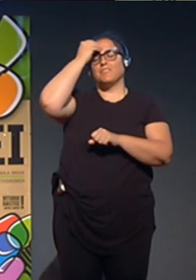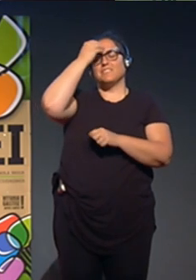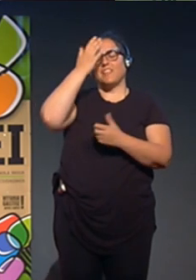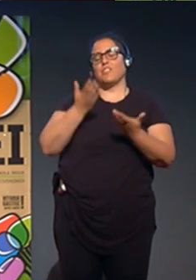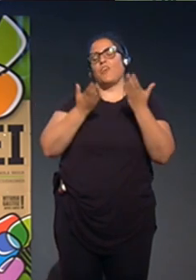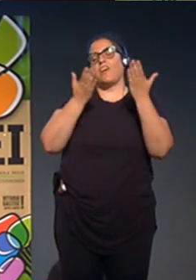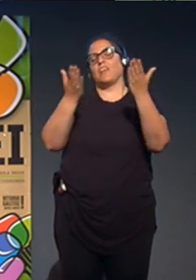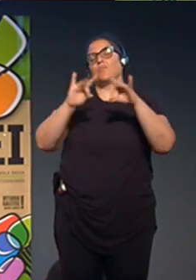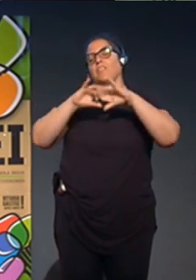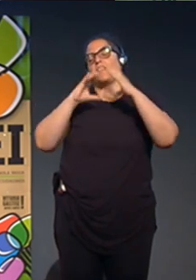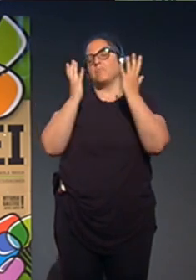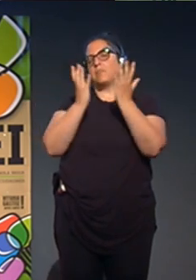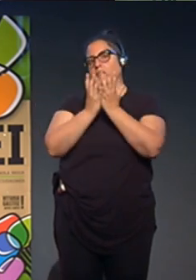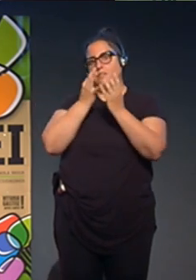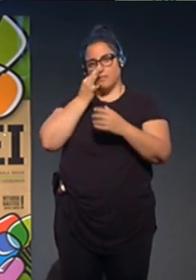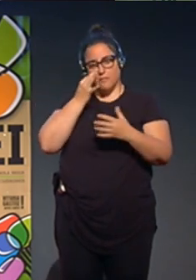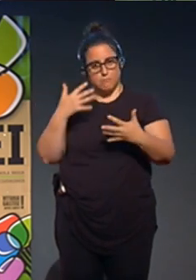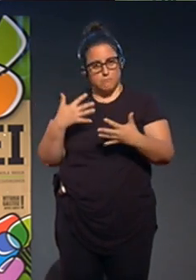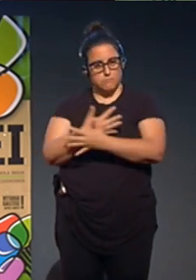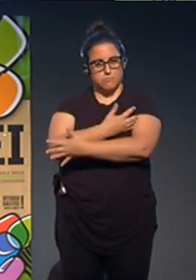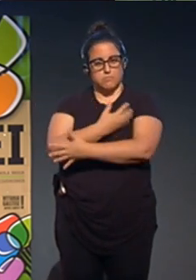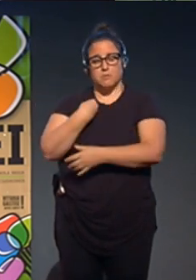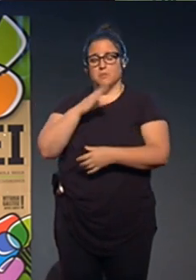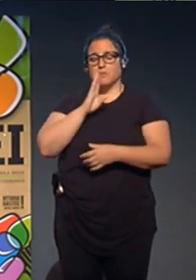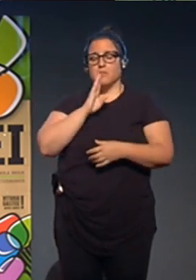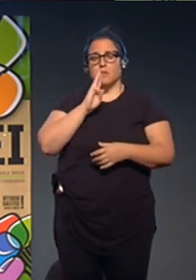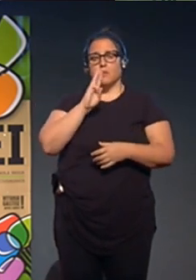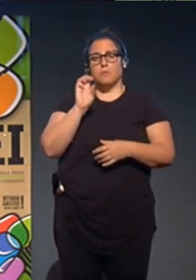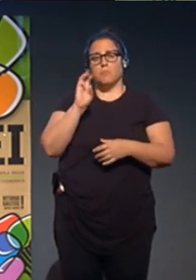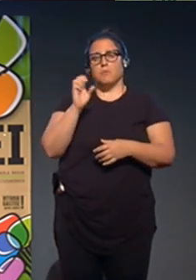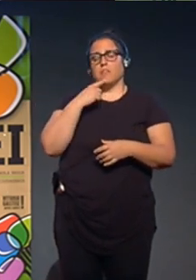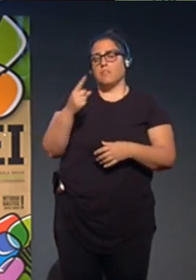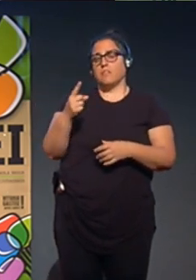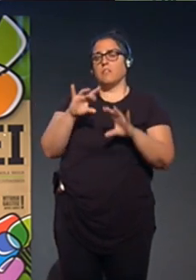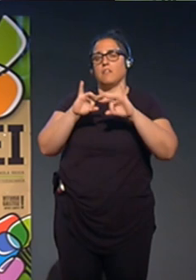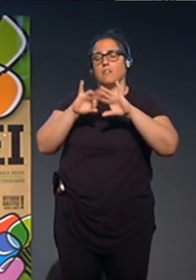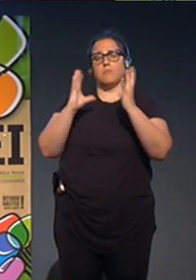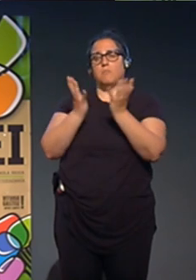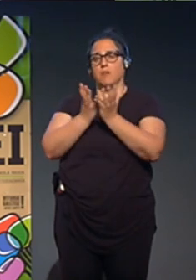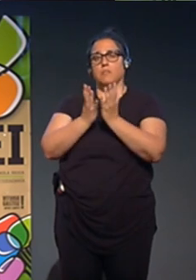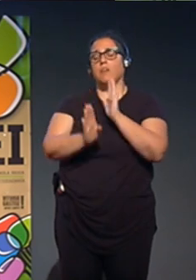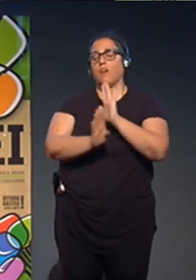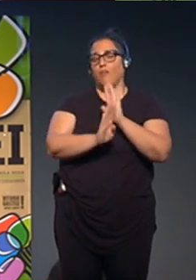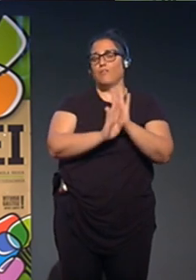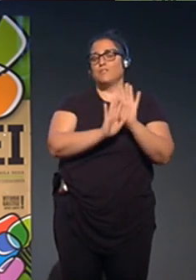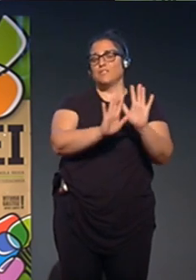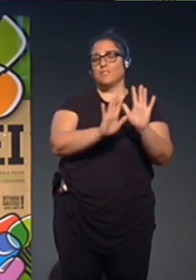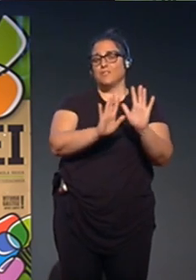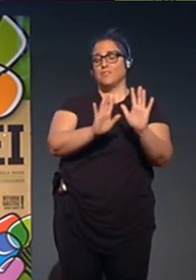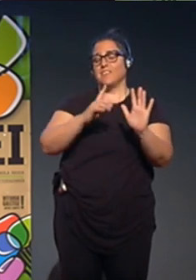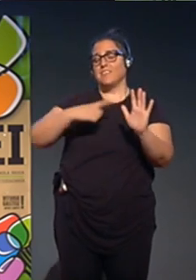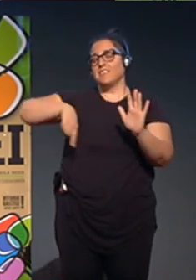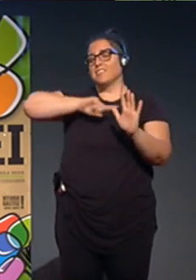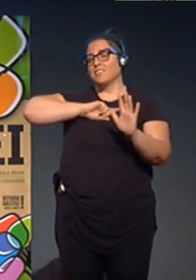ayudando no al planeta cuando pues pues ya lo que comentaba Pepe era que bueno el planeta va a seguir estando ahí eh lo que tenemos que